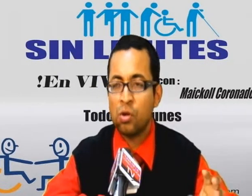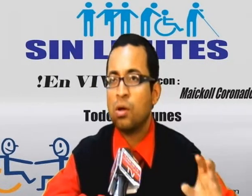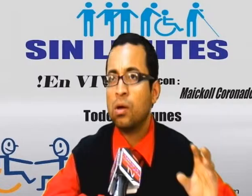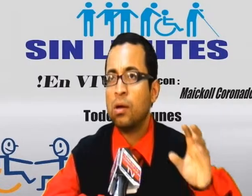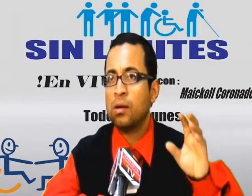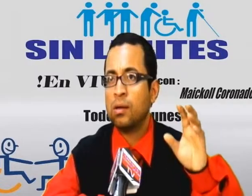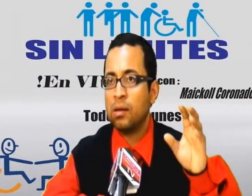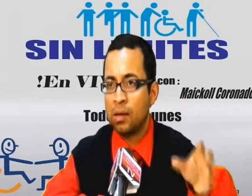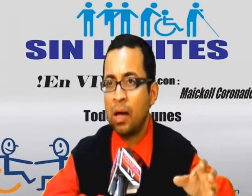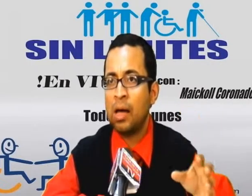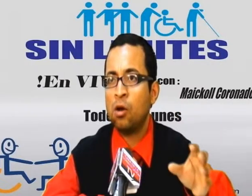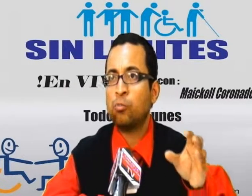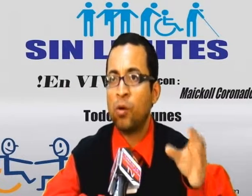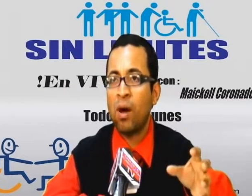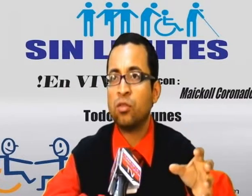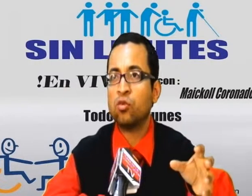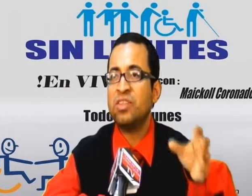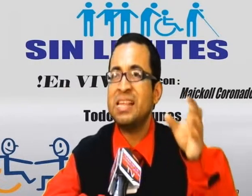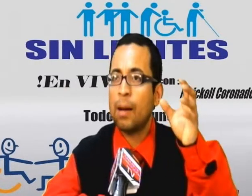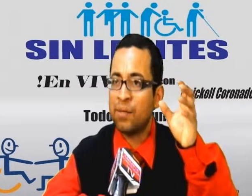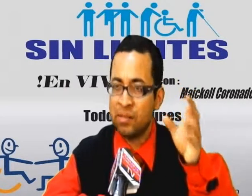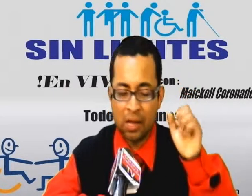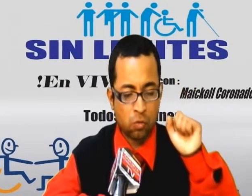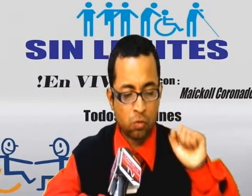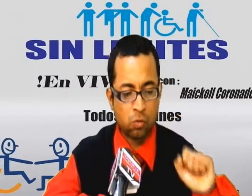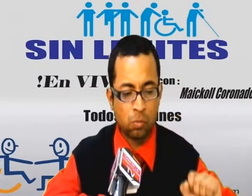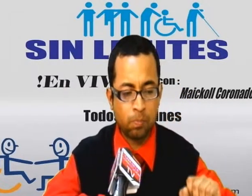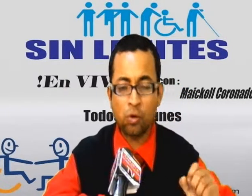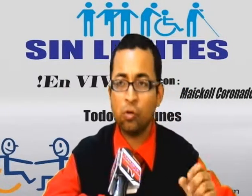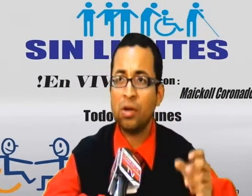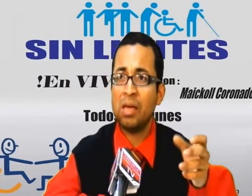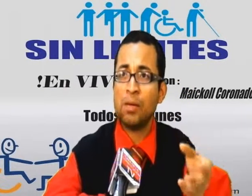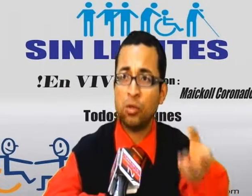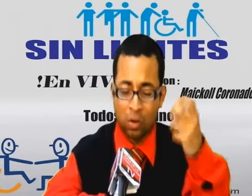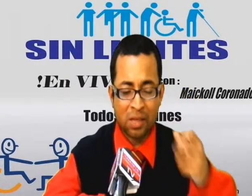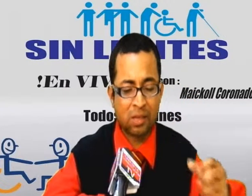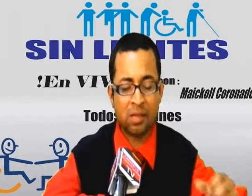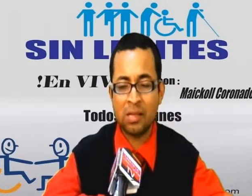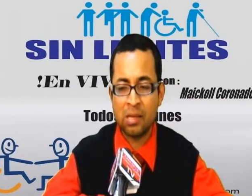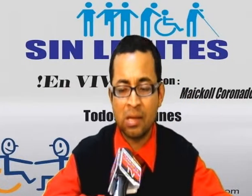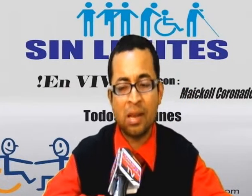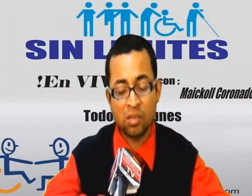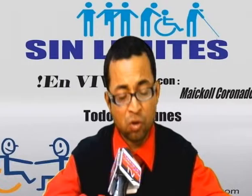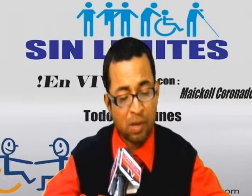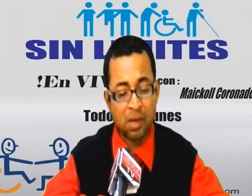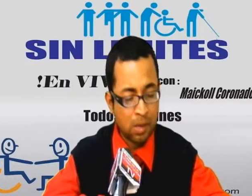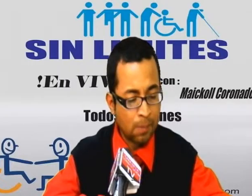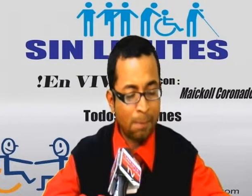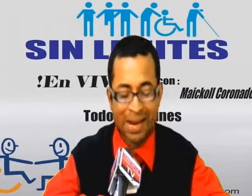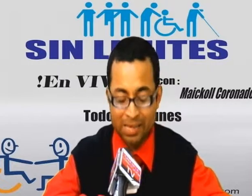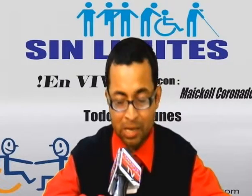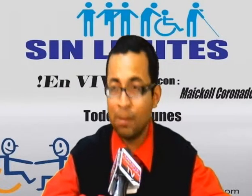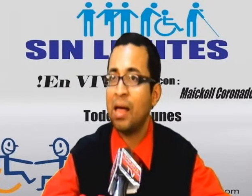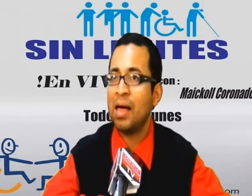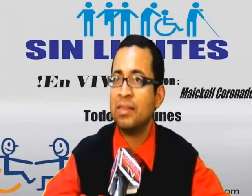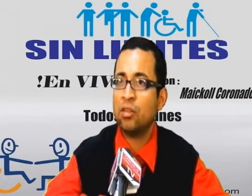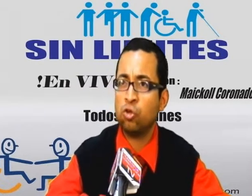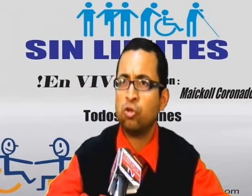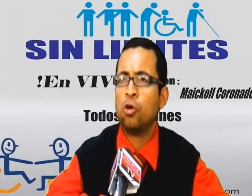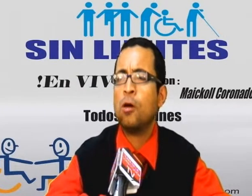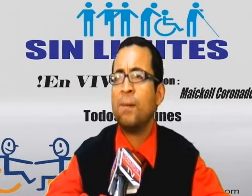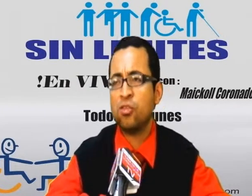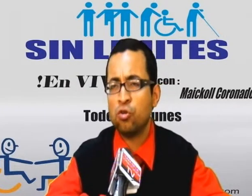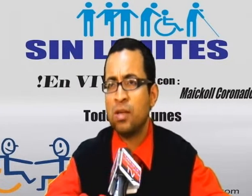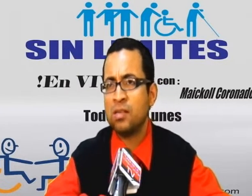dicho, a los peruanos discapacitados. Por eso que invitó la señora Magaly Silva a estas